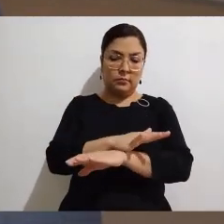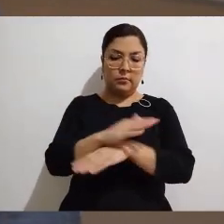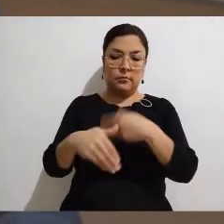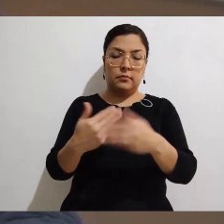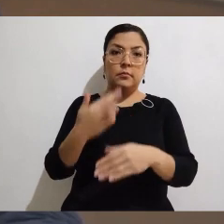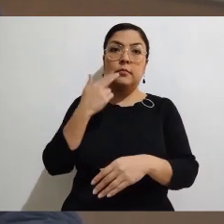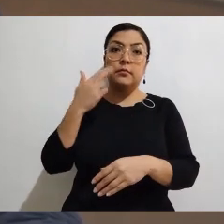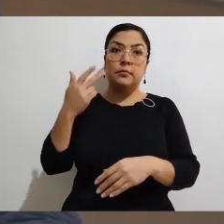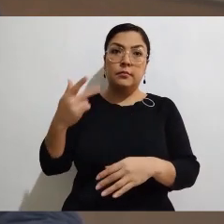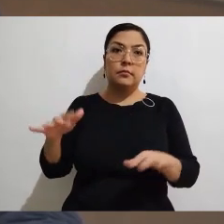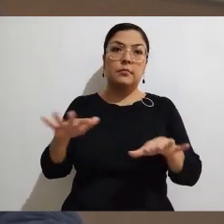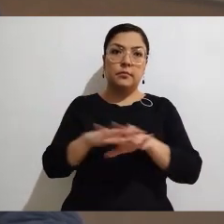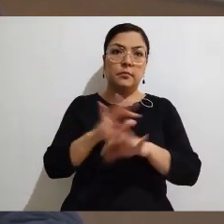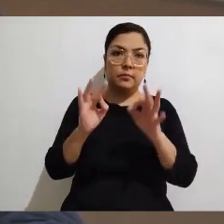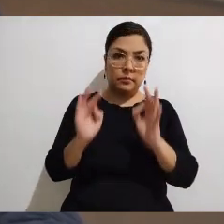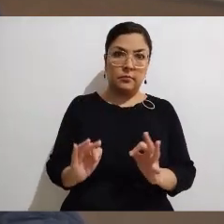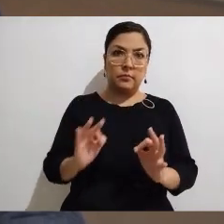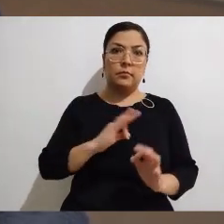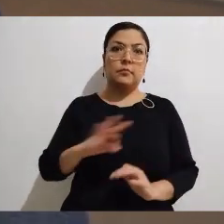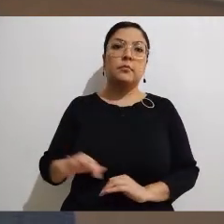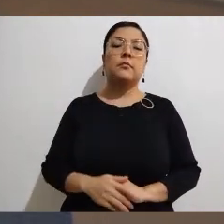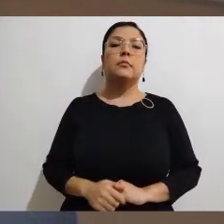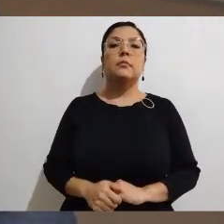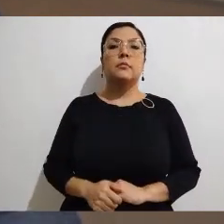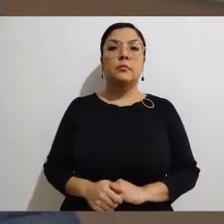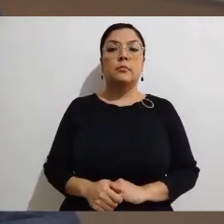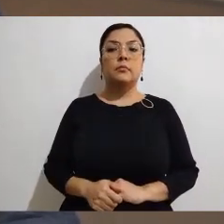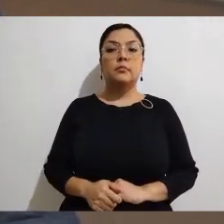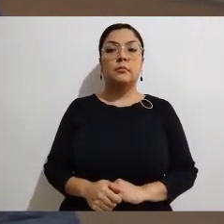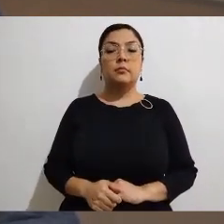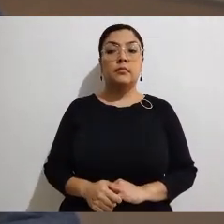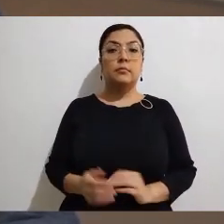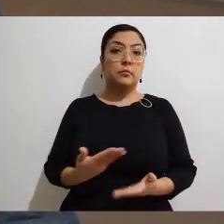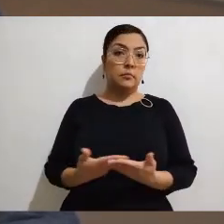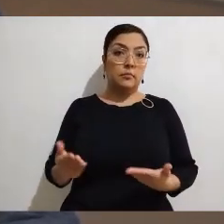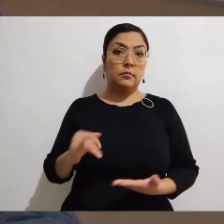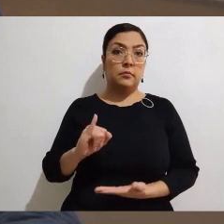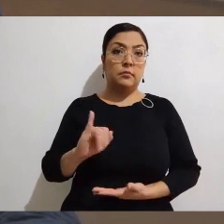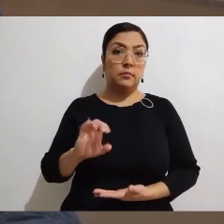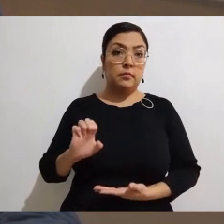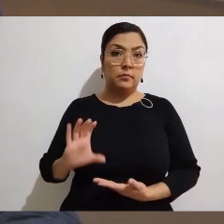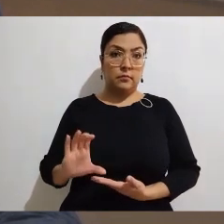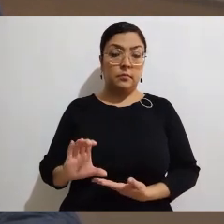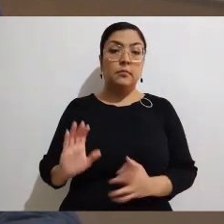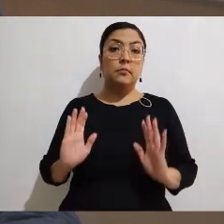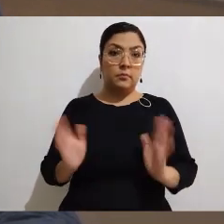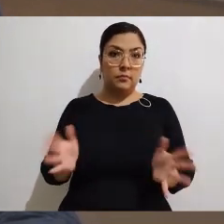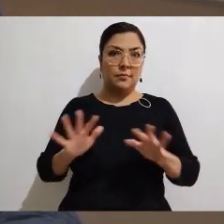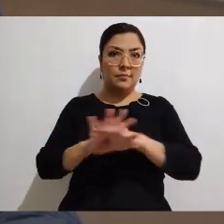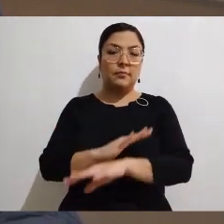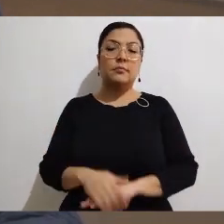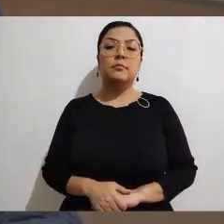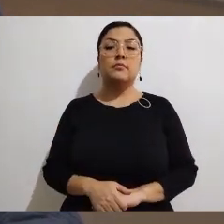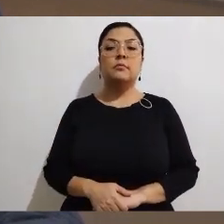hacia los órganos públicos electorales locales, como es el caso del Instituto Electoral de Coahuila, y cuyo